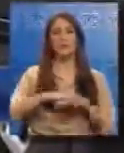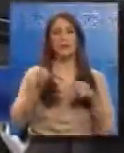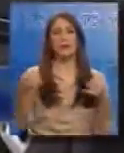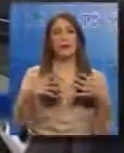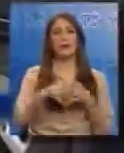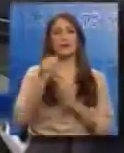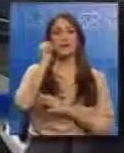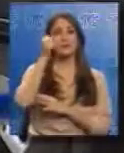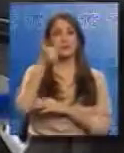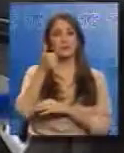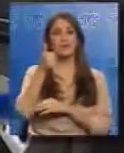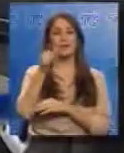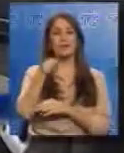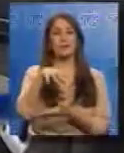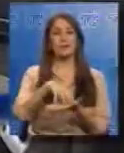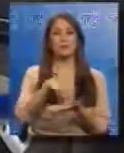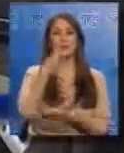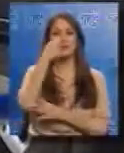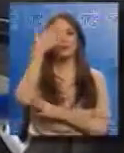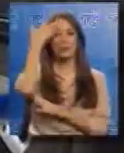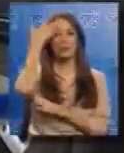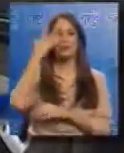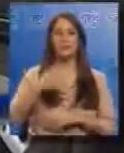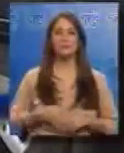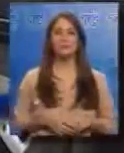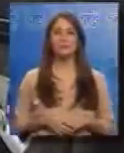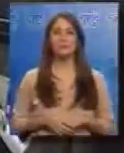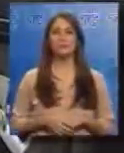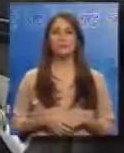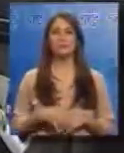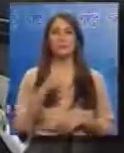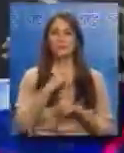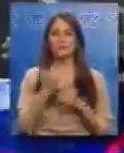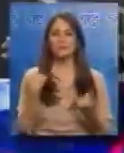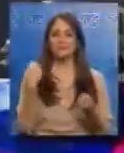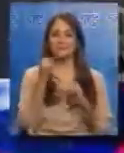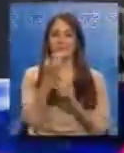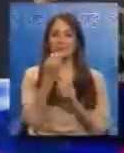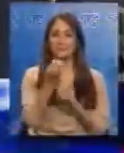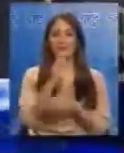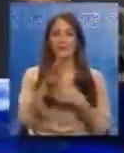realizará mañana en esa provincia. Es todo cuando tenemos que informarles por el momento.